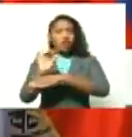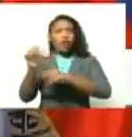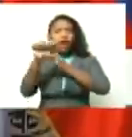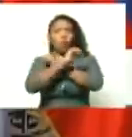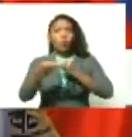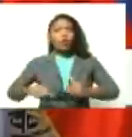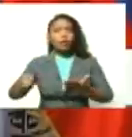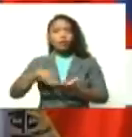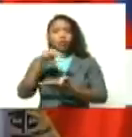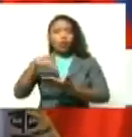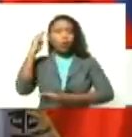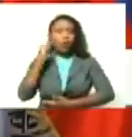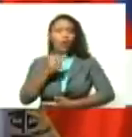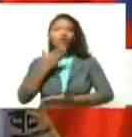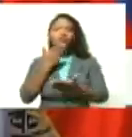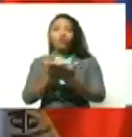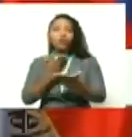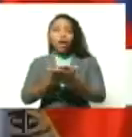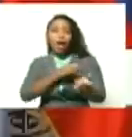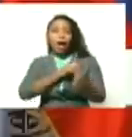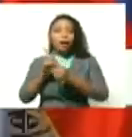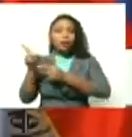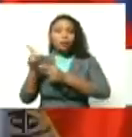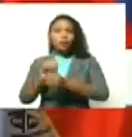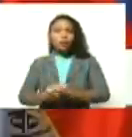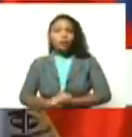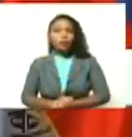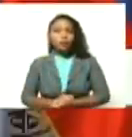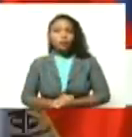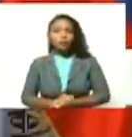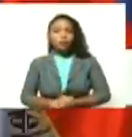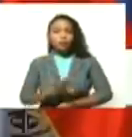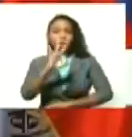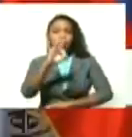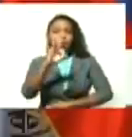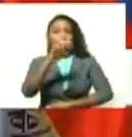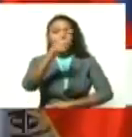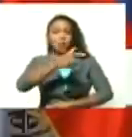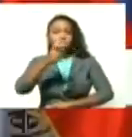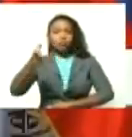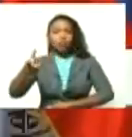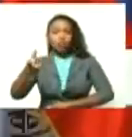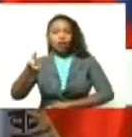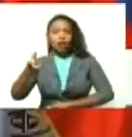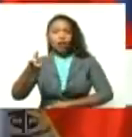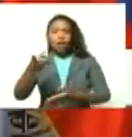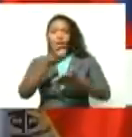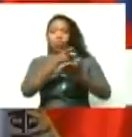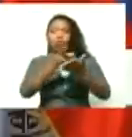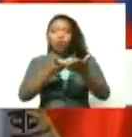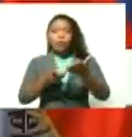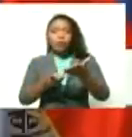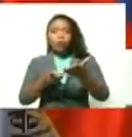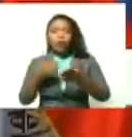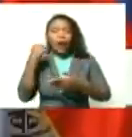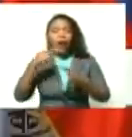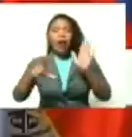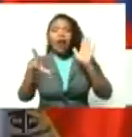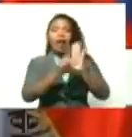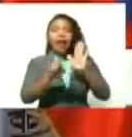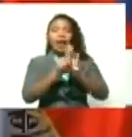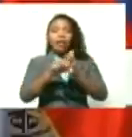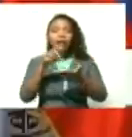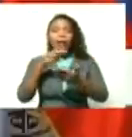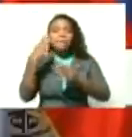Bolivariana le solicitaron a estos tres sujetos la documentación que amparaba la legalidad del